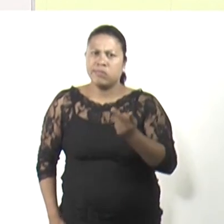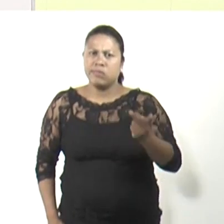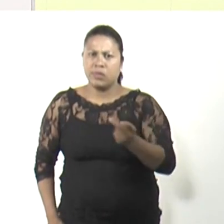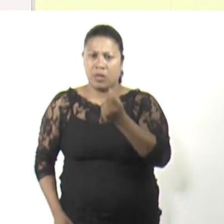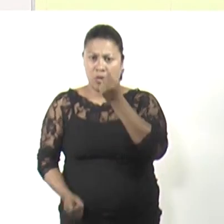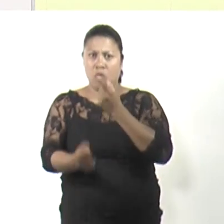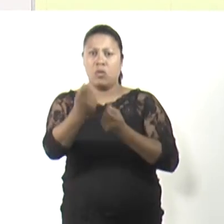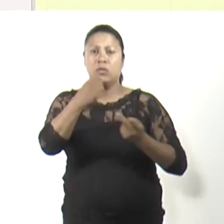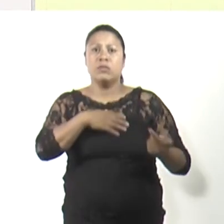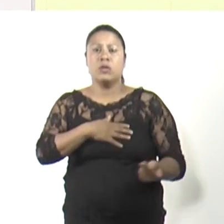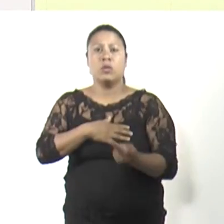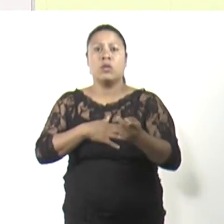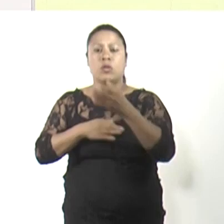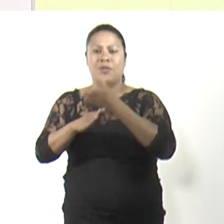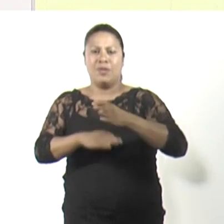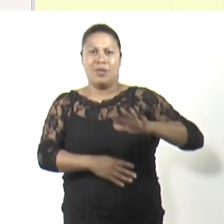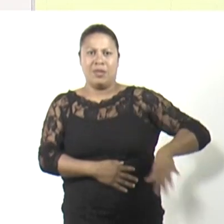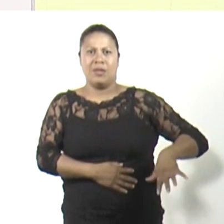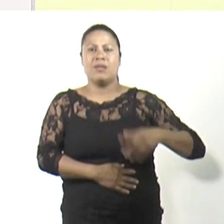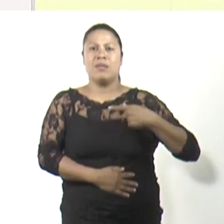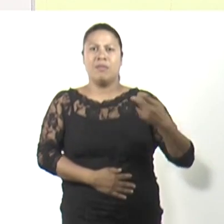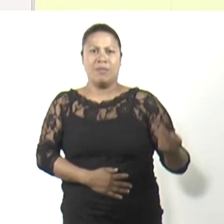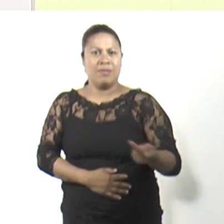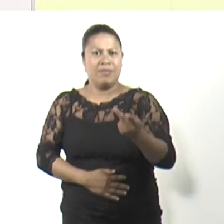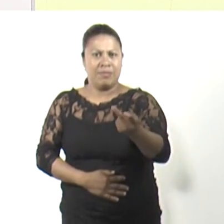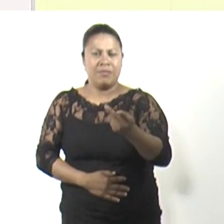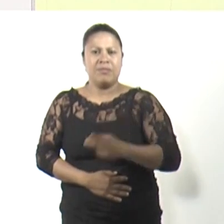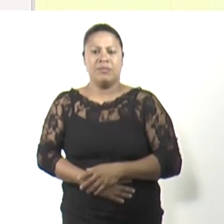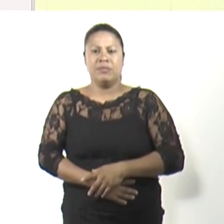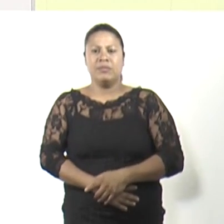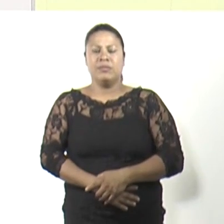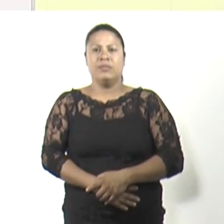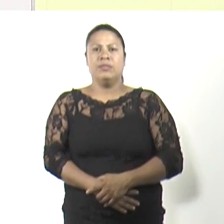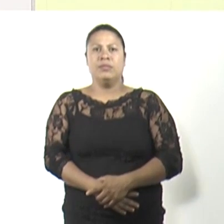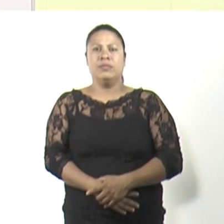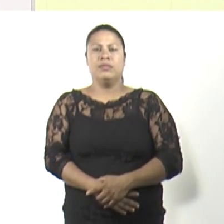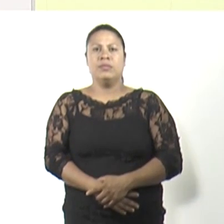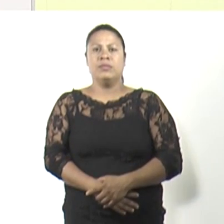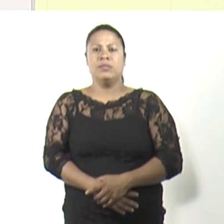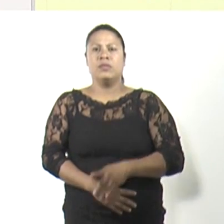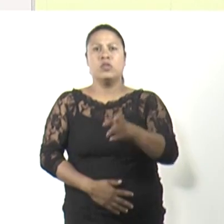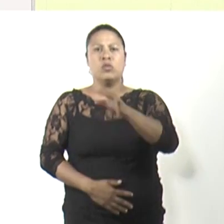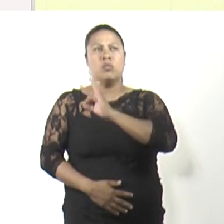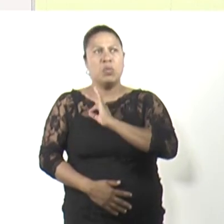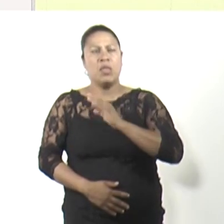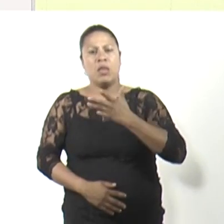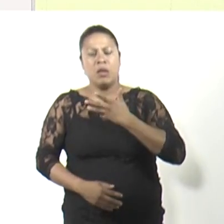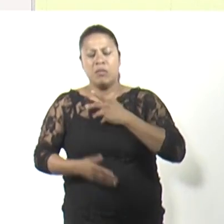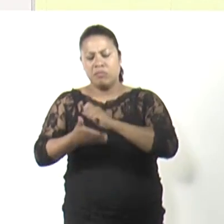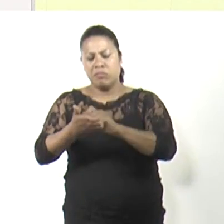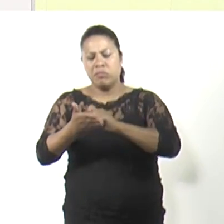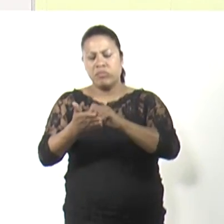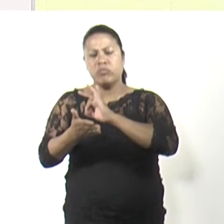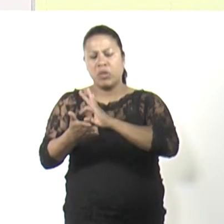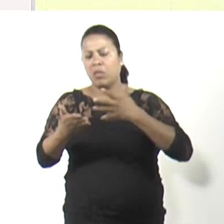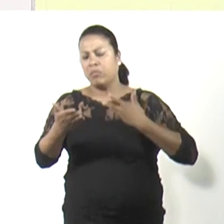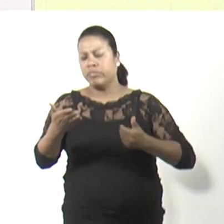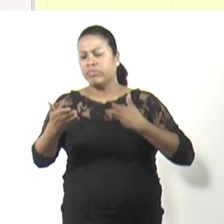preguntas que planteamos y que seguramente te vas contestando de manera